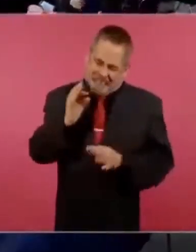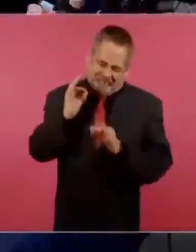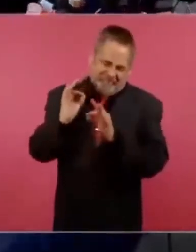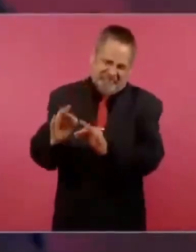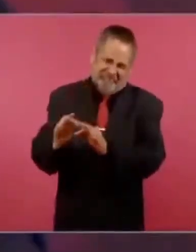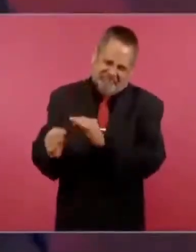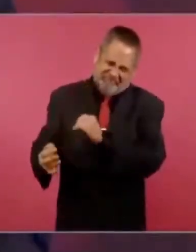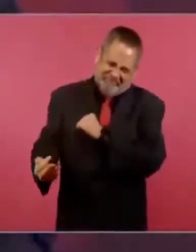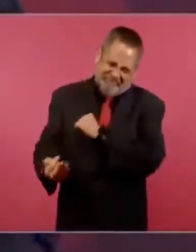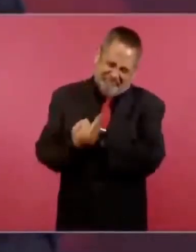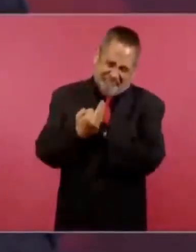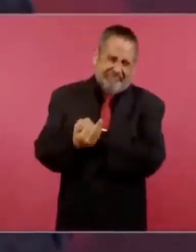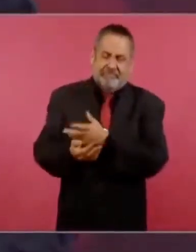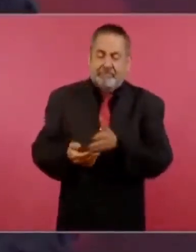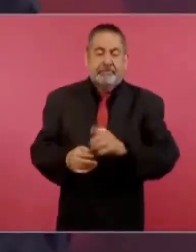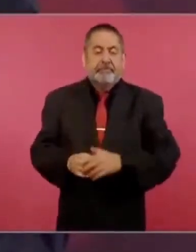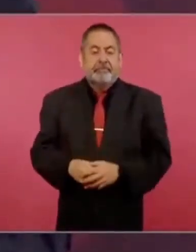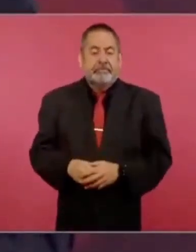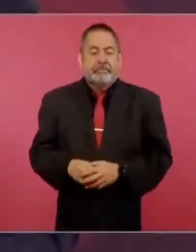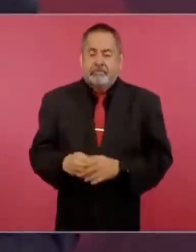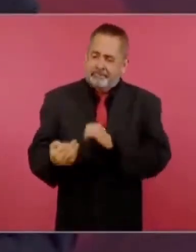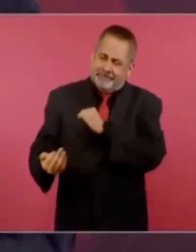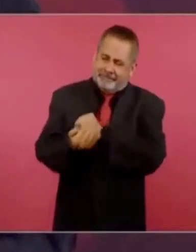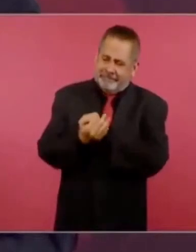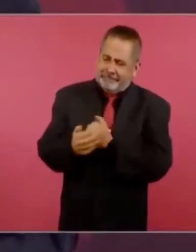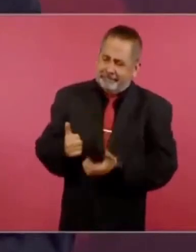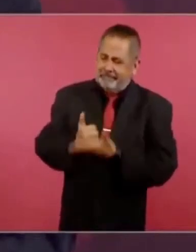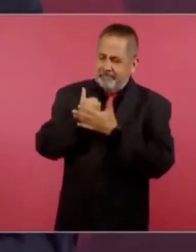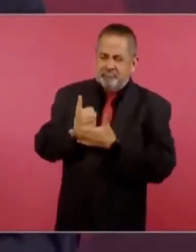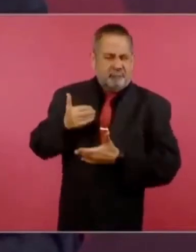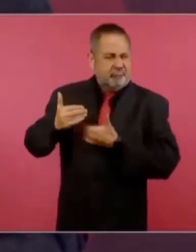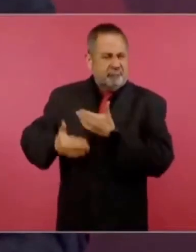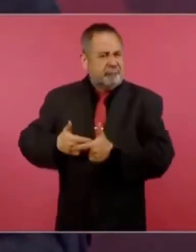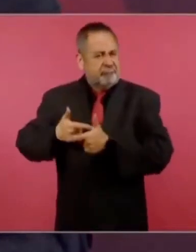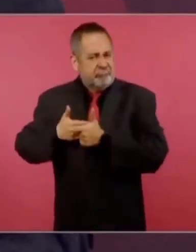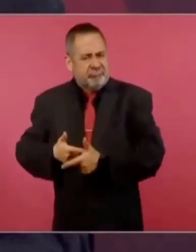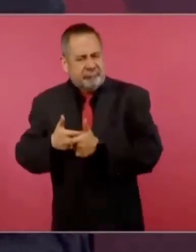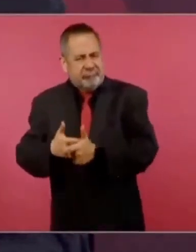pieza quién me sacó adelante el